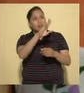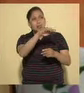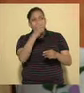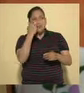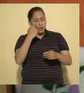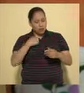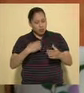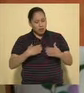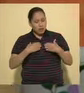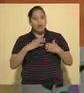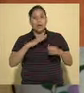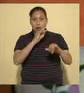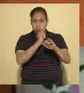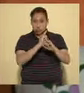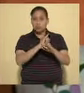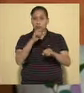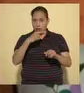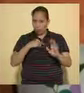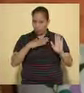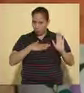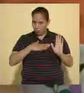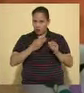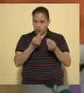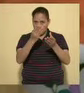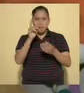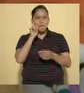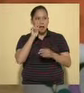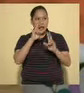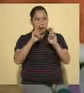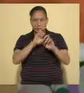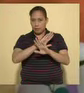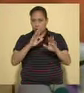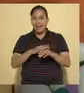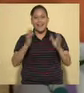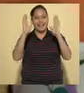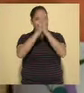puede visitar una página web que había prometido darla, ya mañana la vamos a tener. Sí,